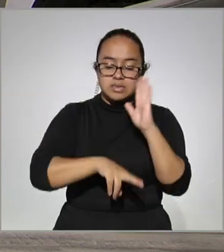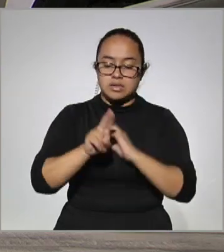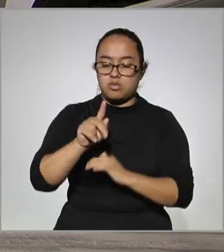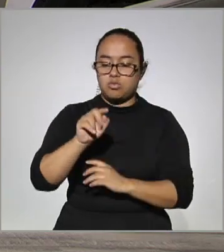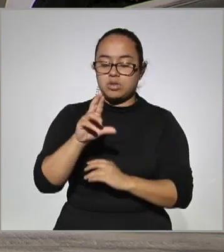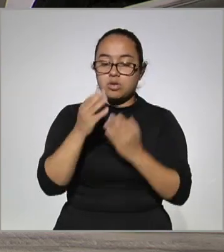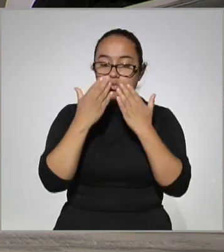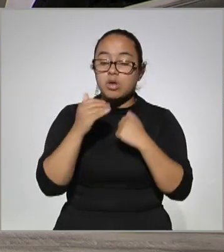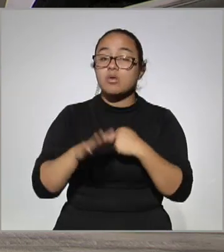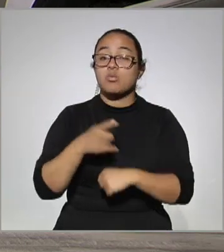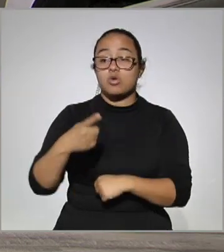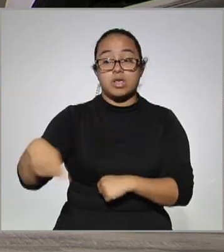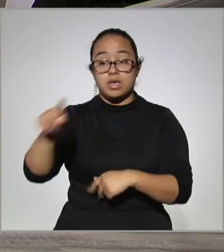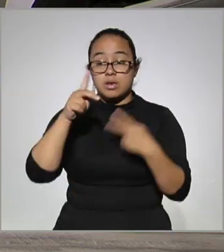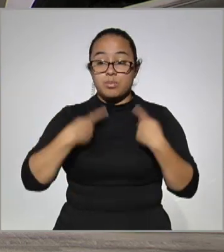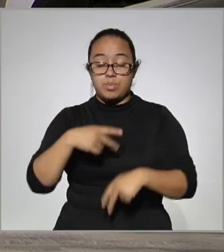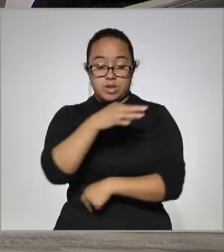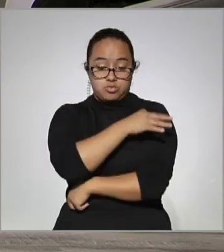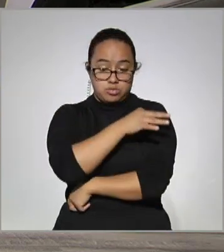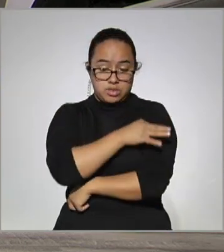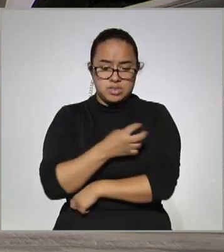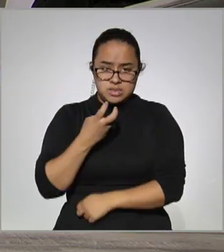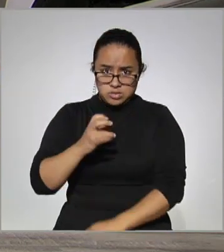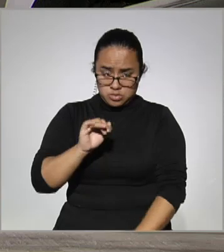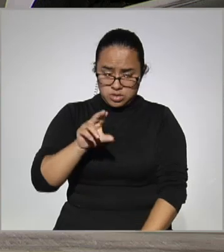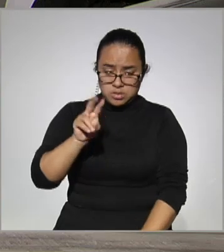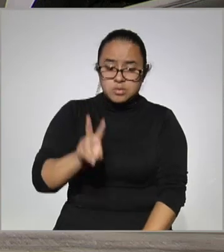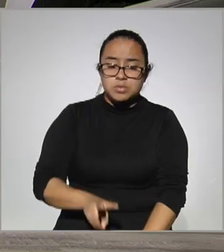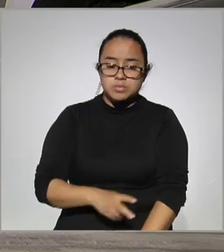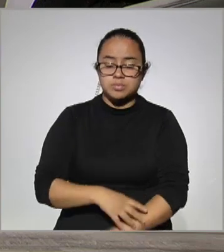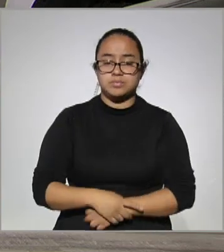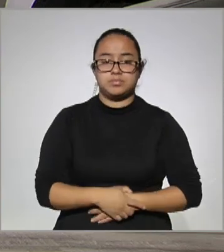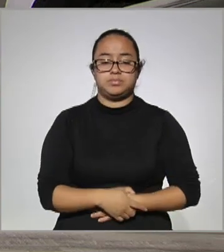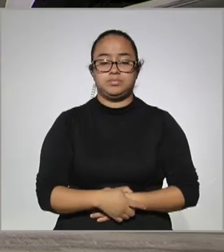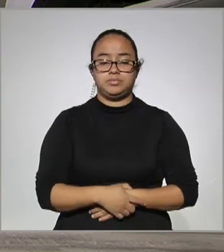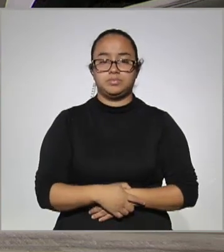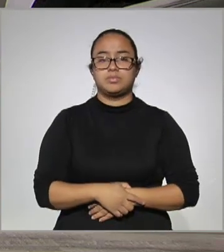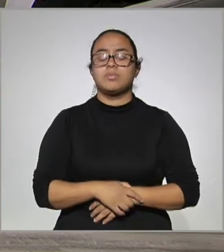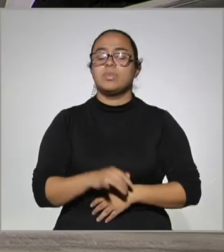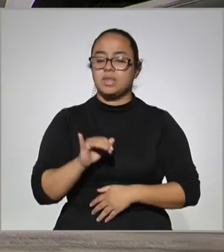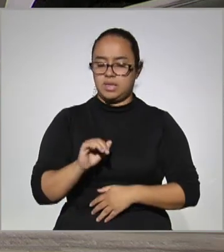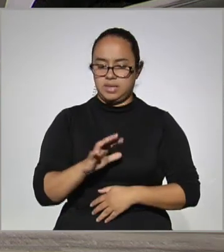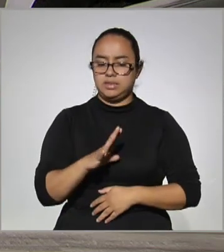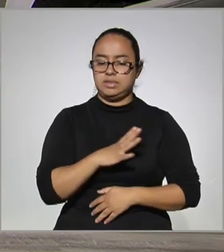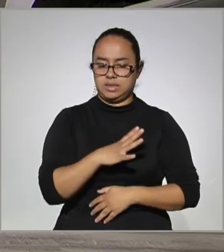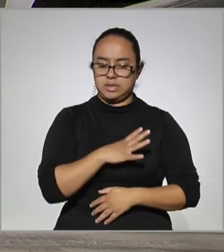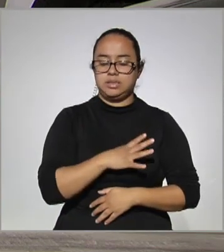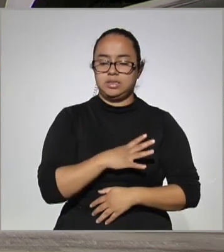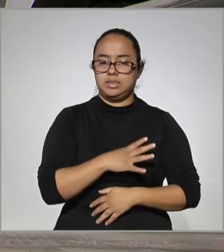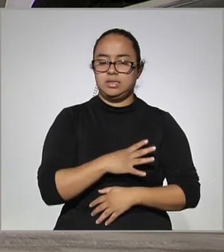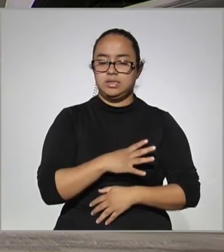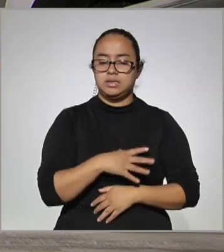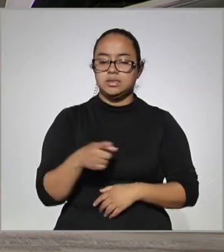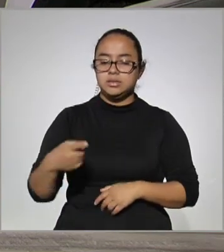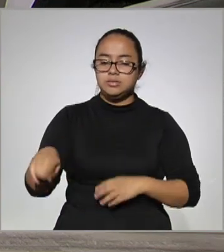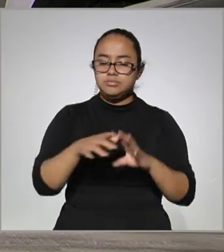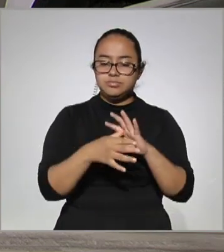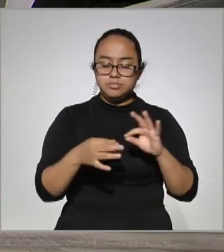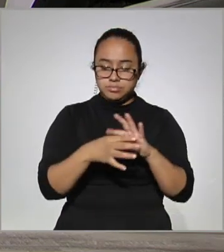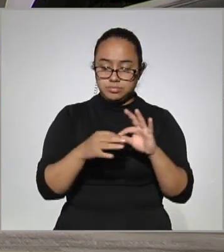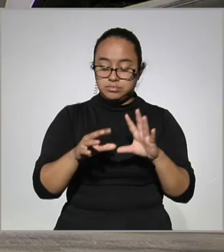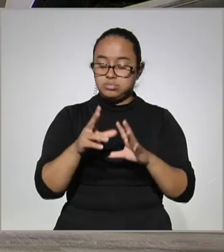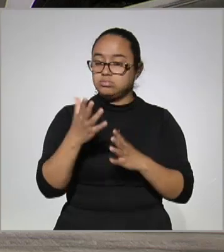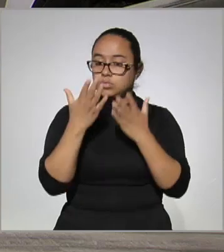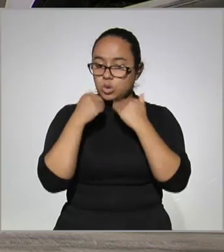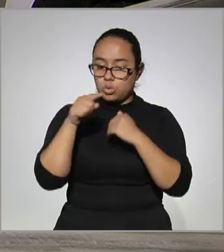porque está casi toda la población vacunada. ¿Sigue siendo real esto? Sí existe. O sea, se habla de erradicación y que